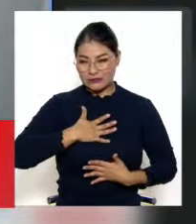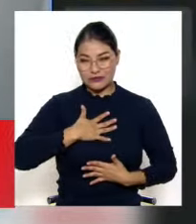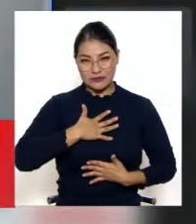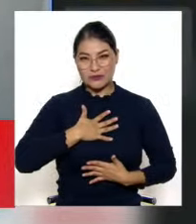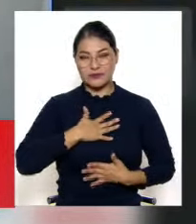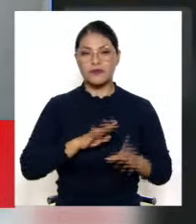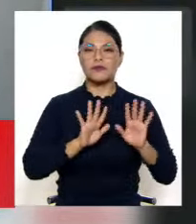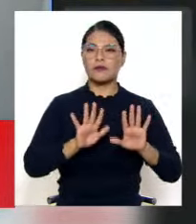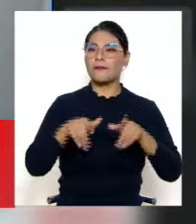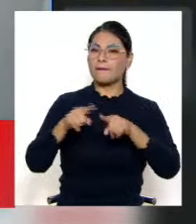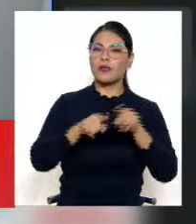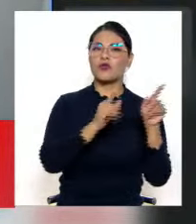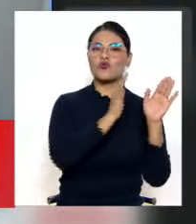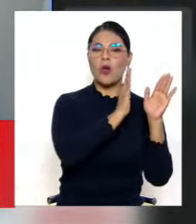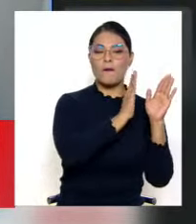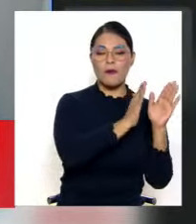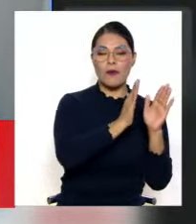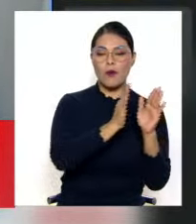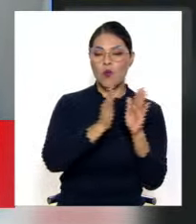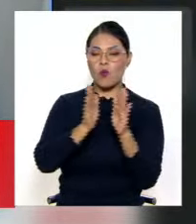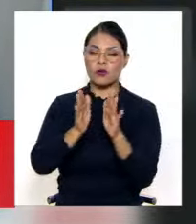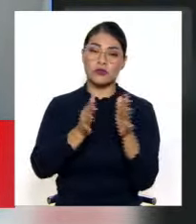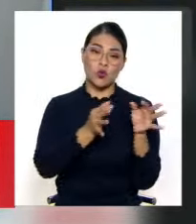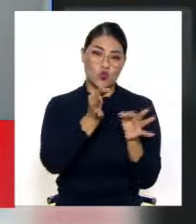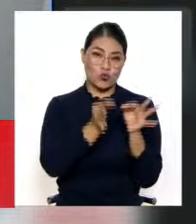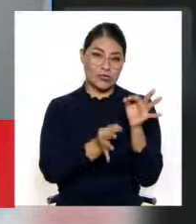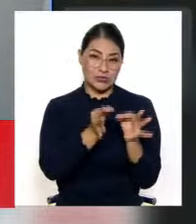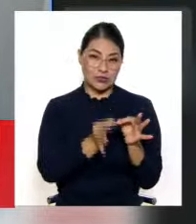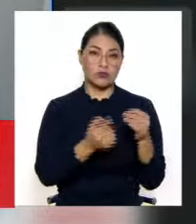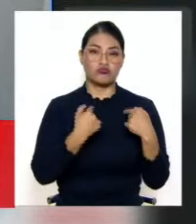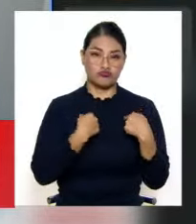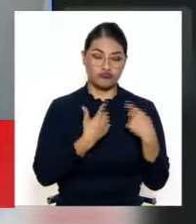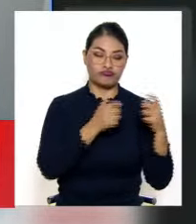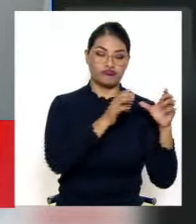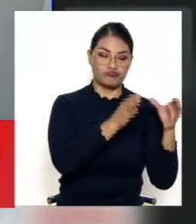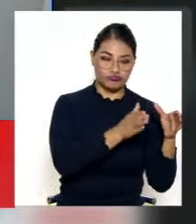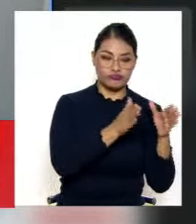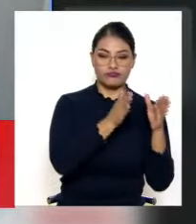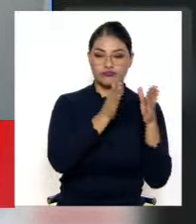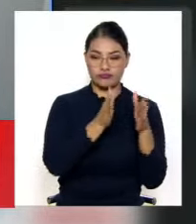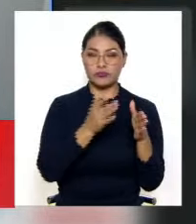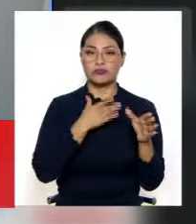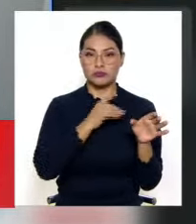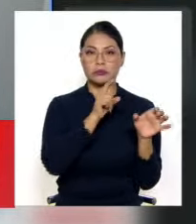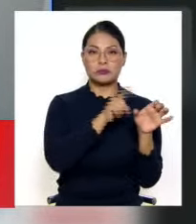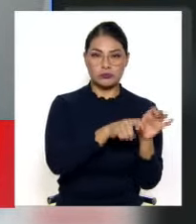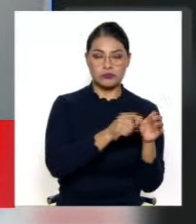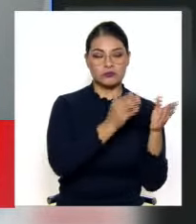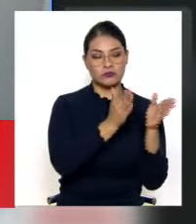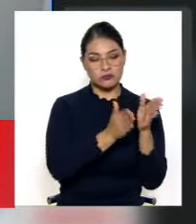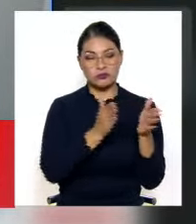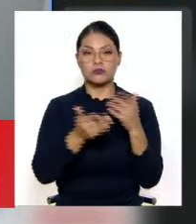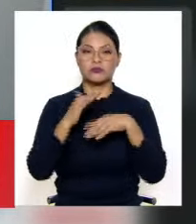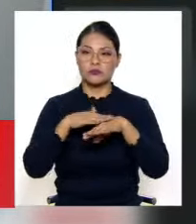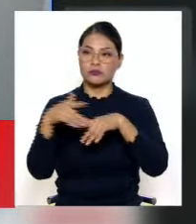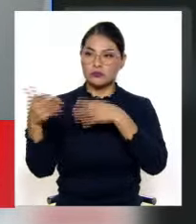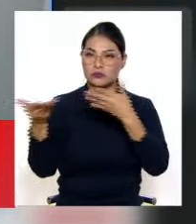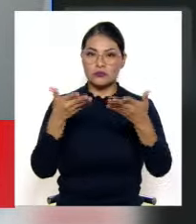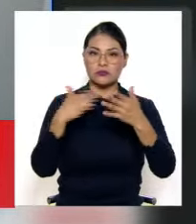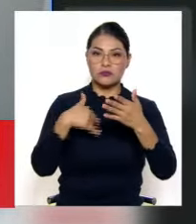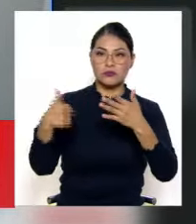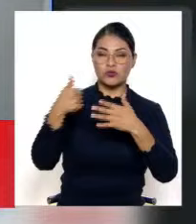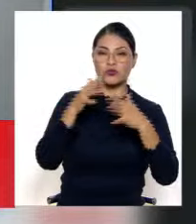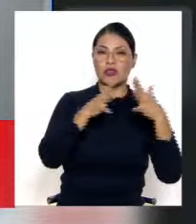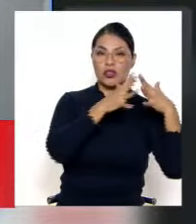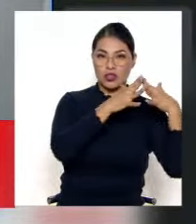decirle que todo el proceso en el cual yo he ido Ah con la participación del departamento de estado de los